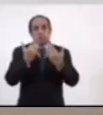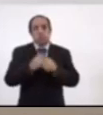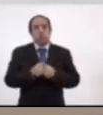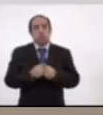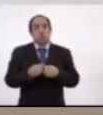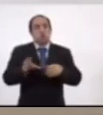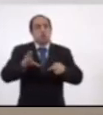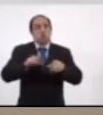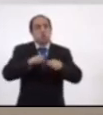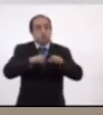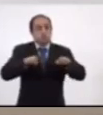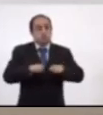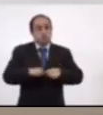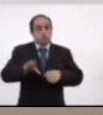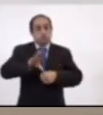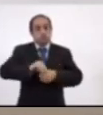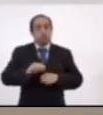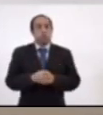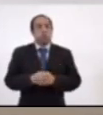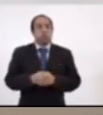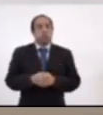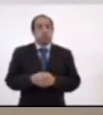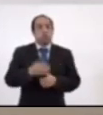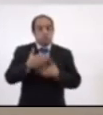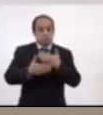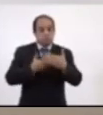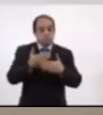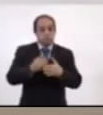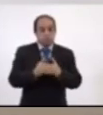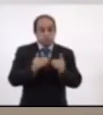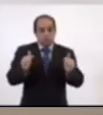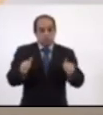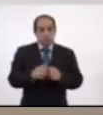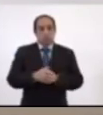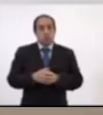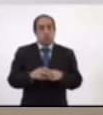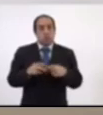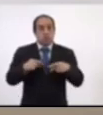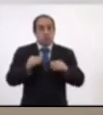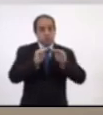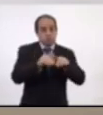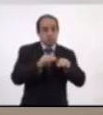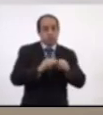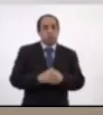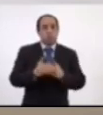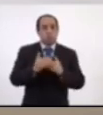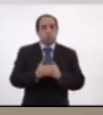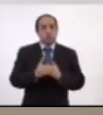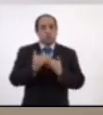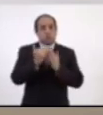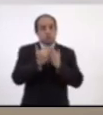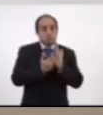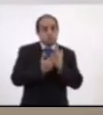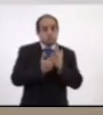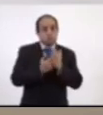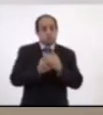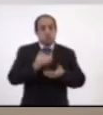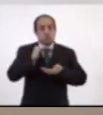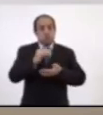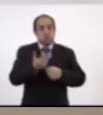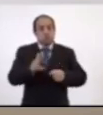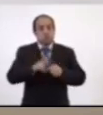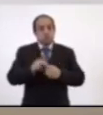El proceso de crecimiento de la derechohabiencia y el decrecimiento de la capacidad de instalar el Seguro